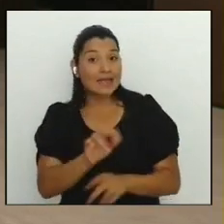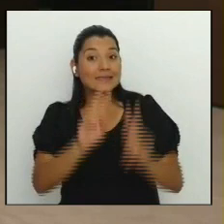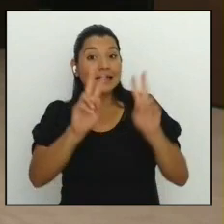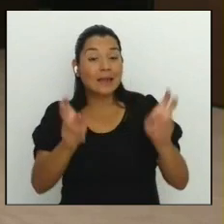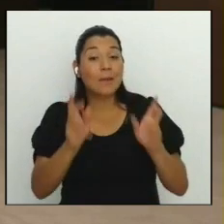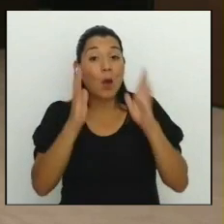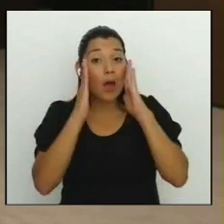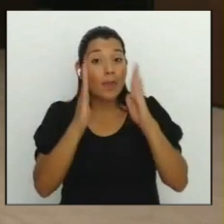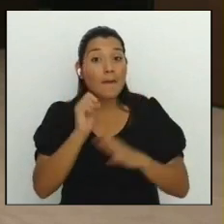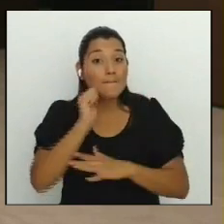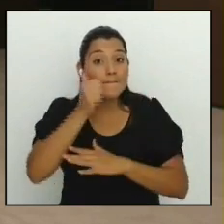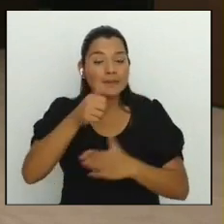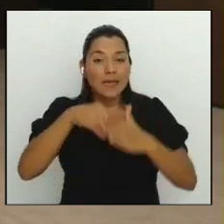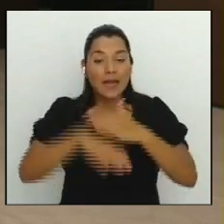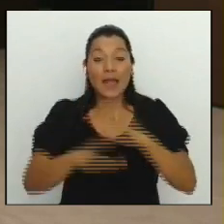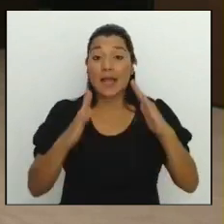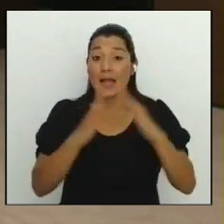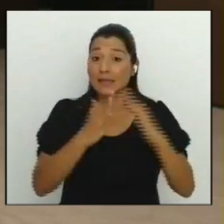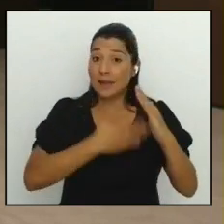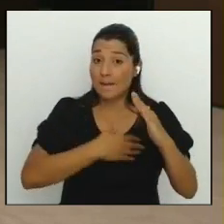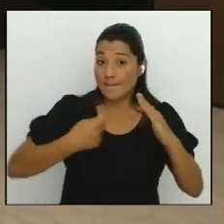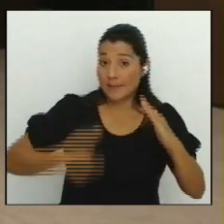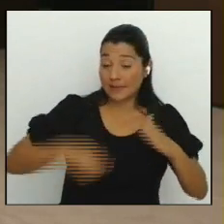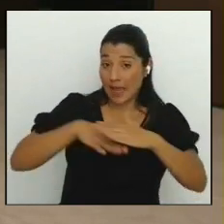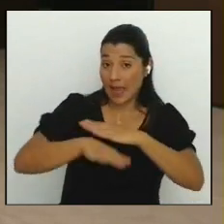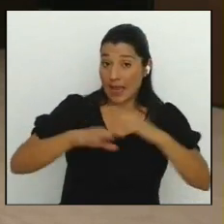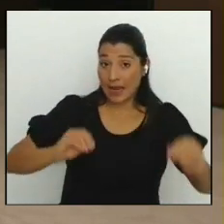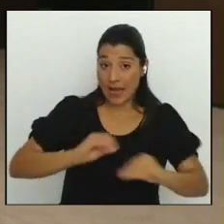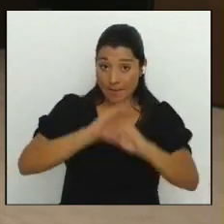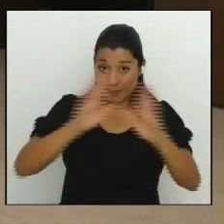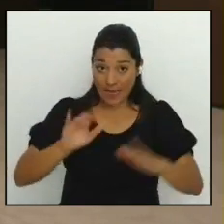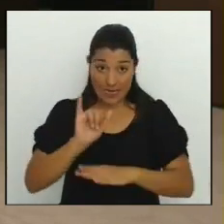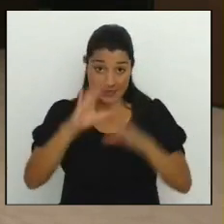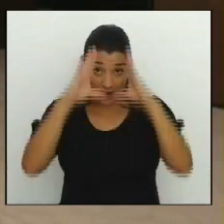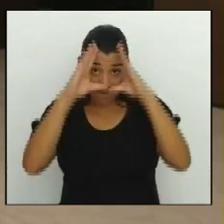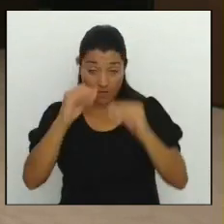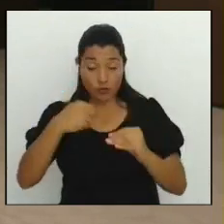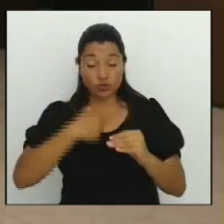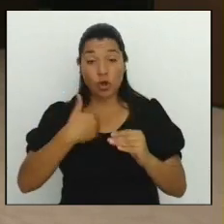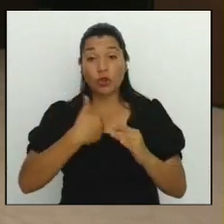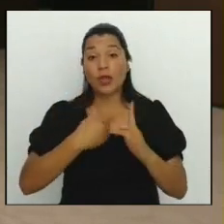en la Casa Presidencial en horas de la mañana. La información que tengo desde la Asamblea Legislativa, vuelvo con ustedes al estudio. Buenas noches.